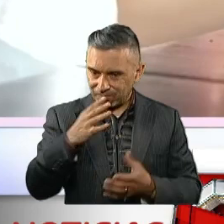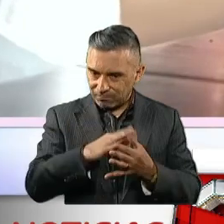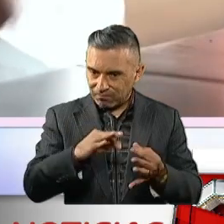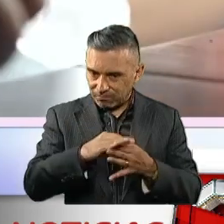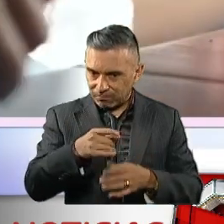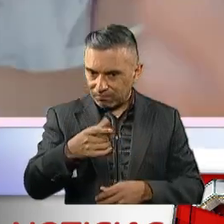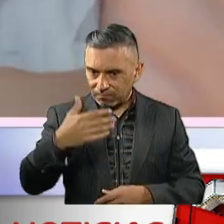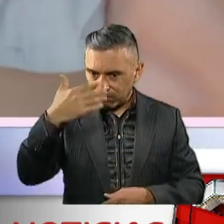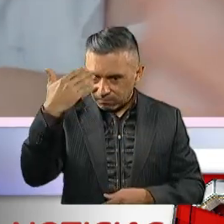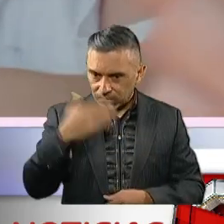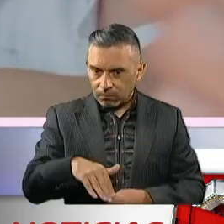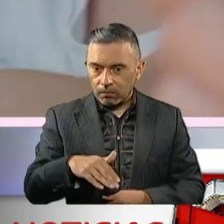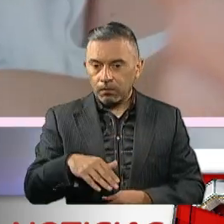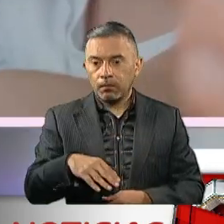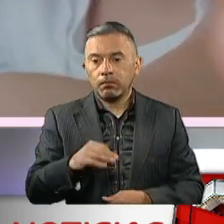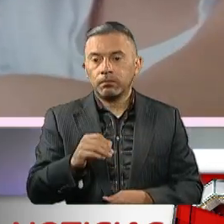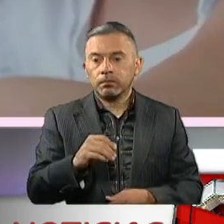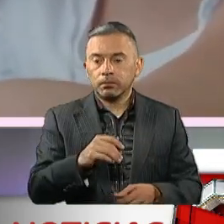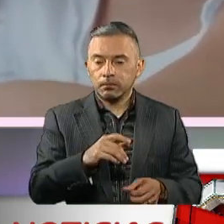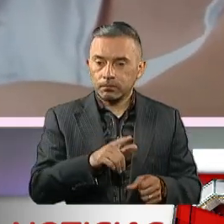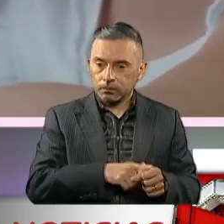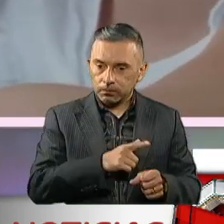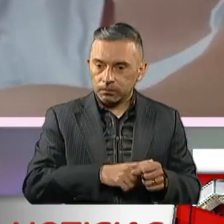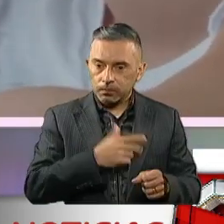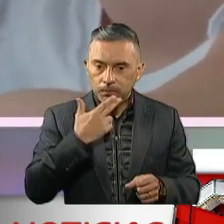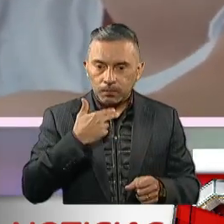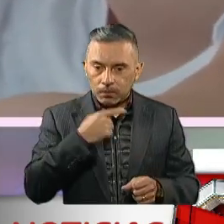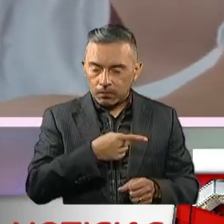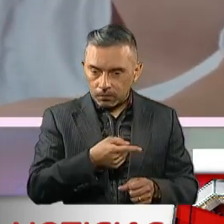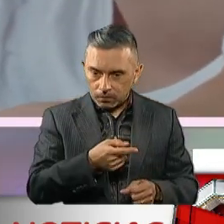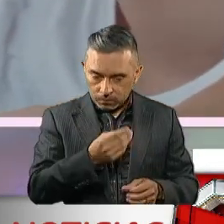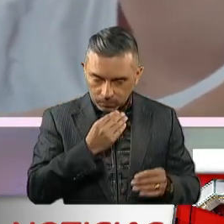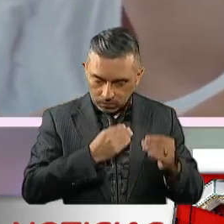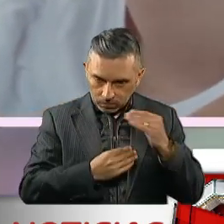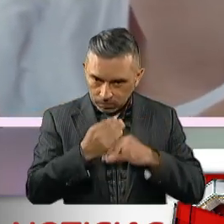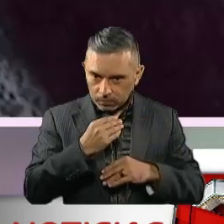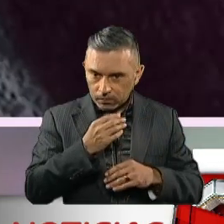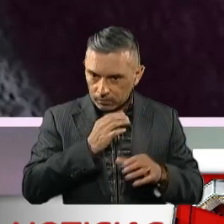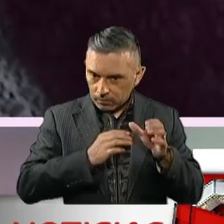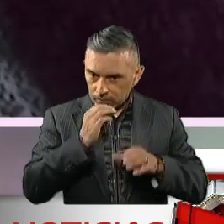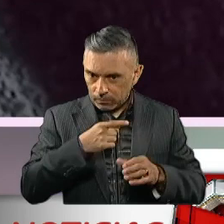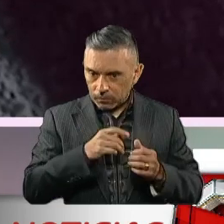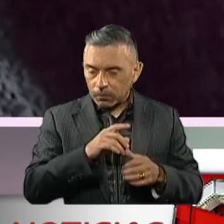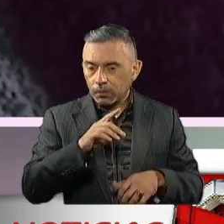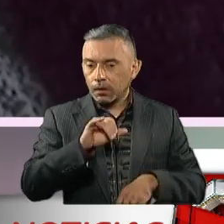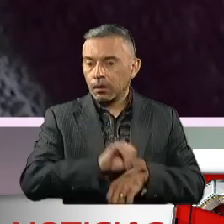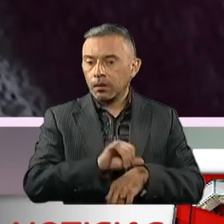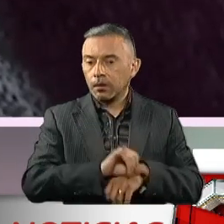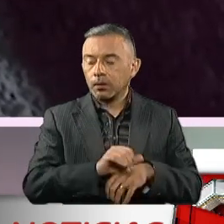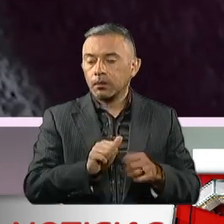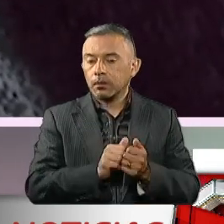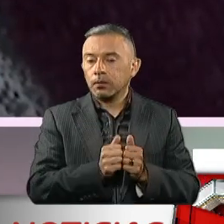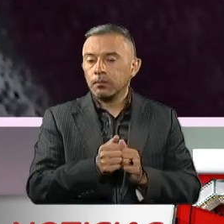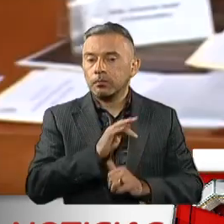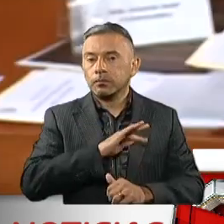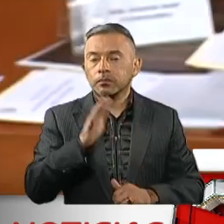de que la ingesta de un edulcorante te puede llevar a la destrucción de tu sistema